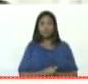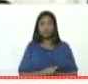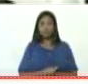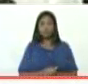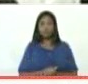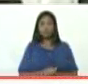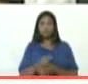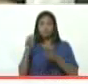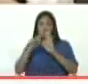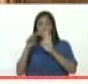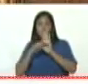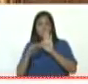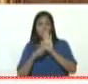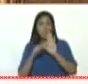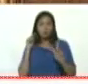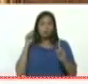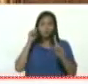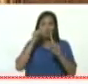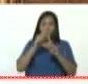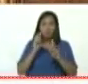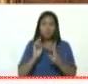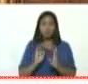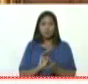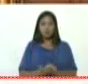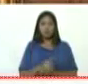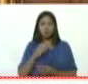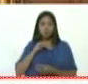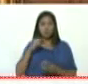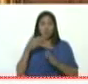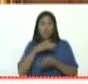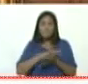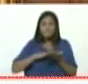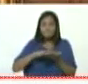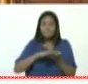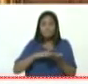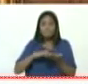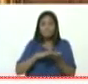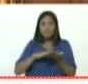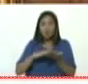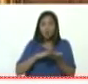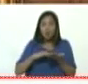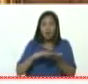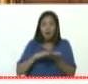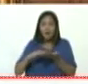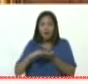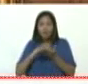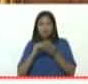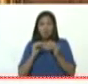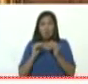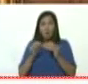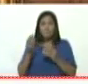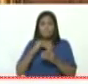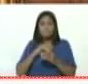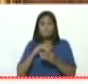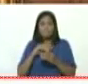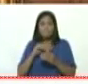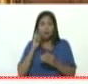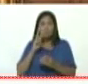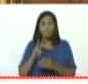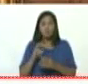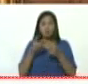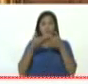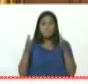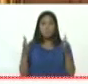Estos son los datos objetivos. Tenemos que mejorar en calidad y en cantidad. Medios